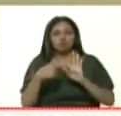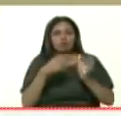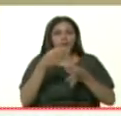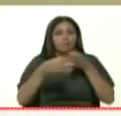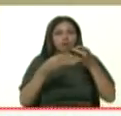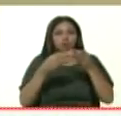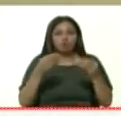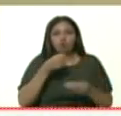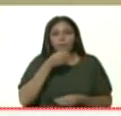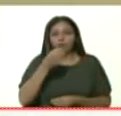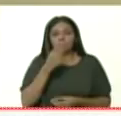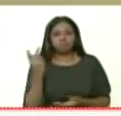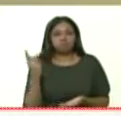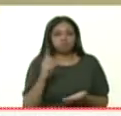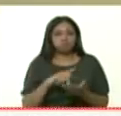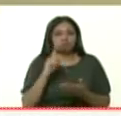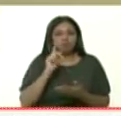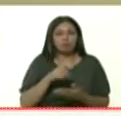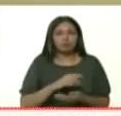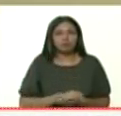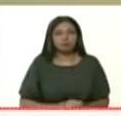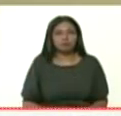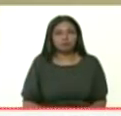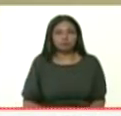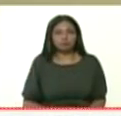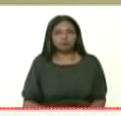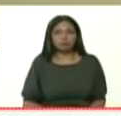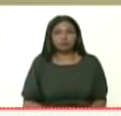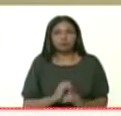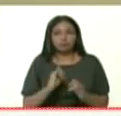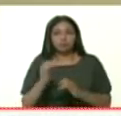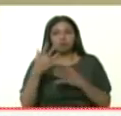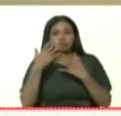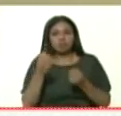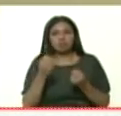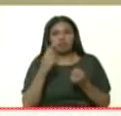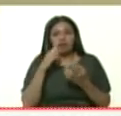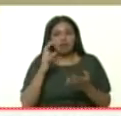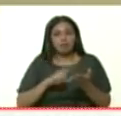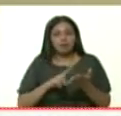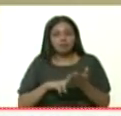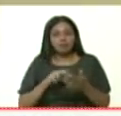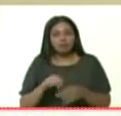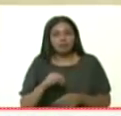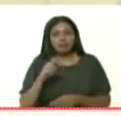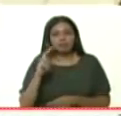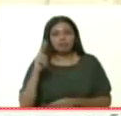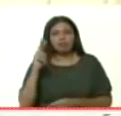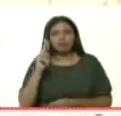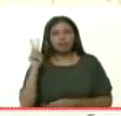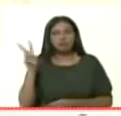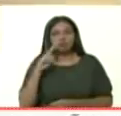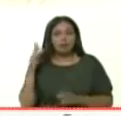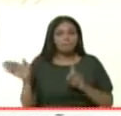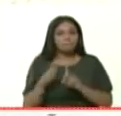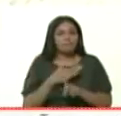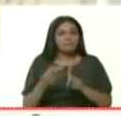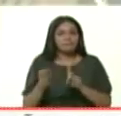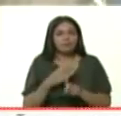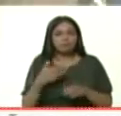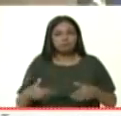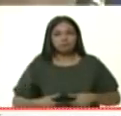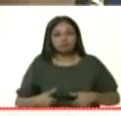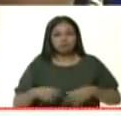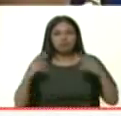todos los periodistas que vienen. Para que entiendan la realidad de la revolución bloqueada, asediada, agredida, en